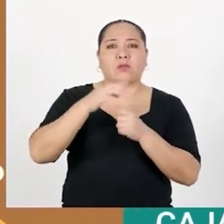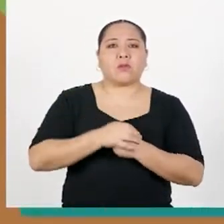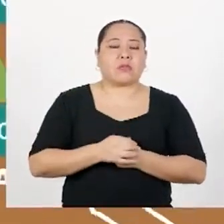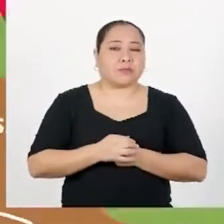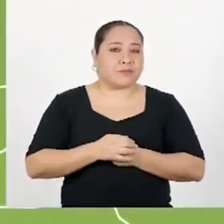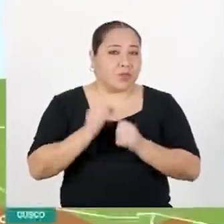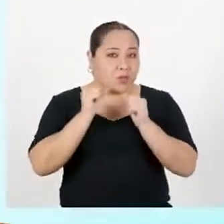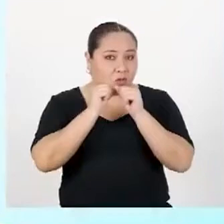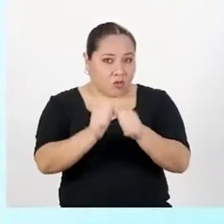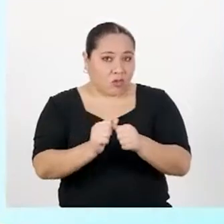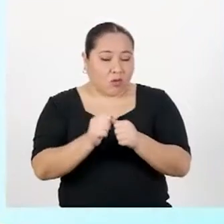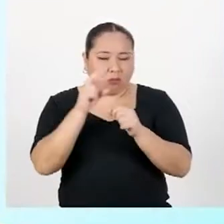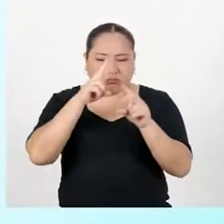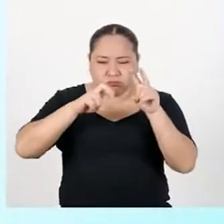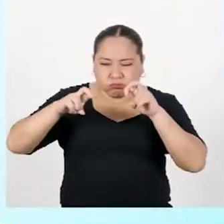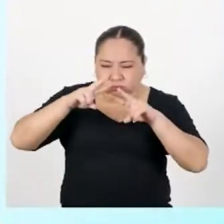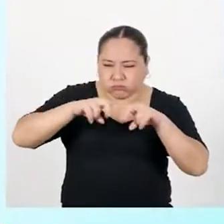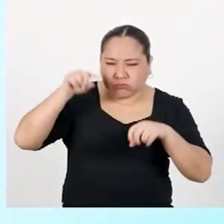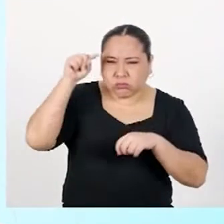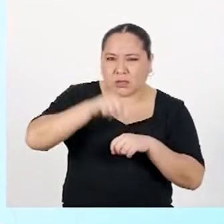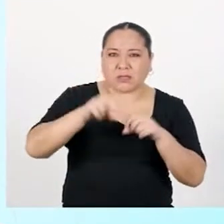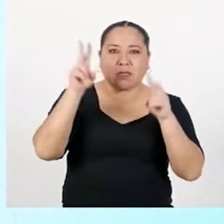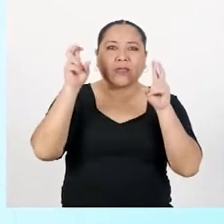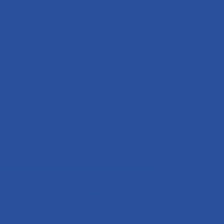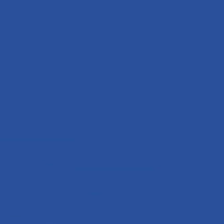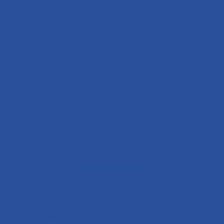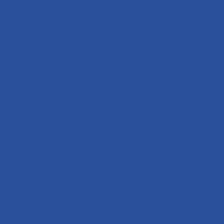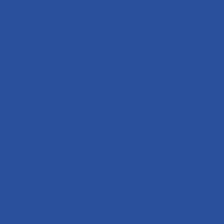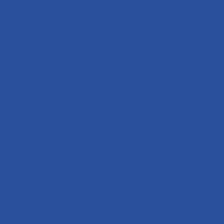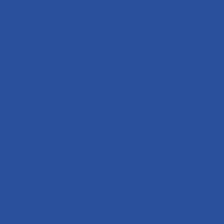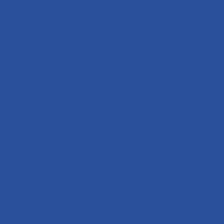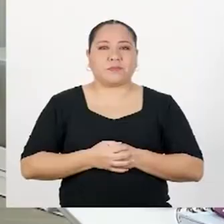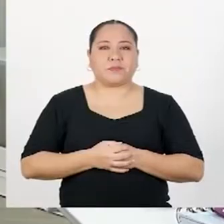ambiente. Continuemos averiguando sobre este tema.